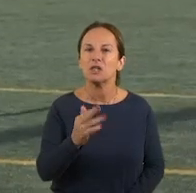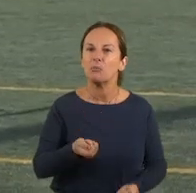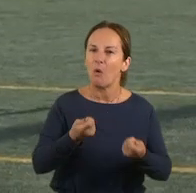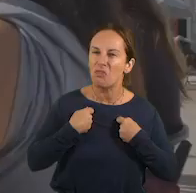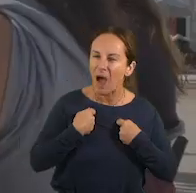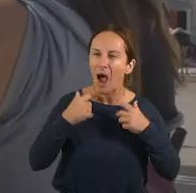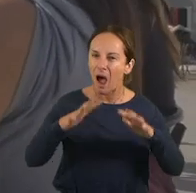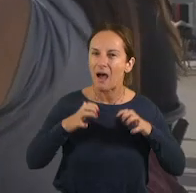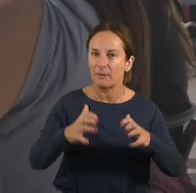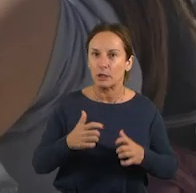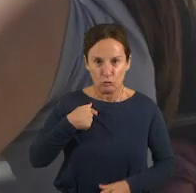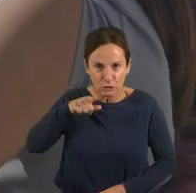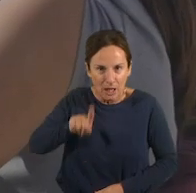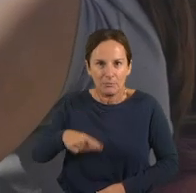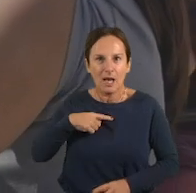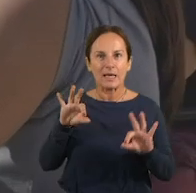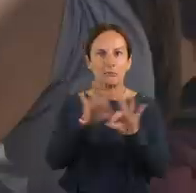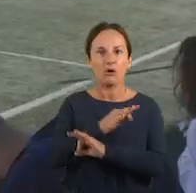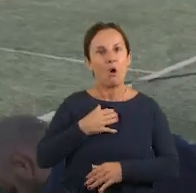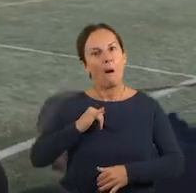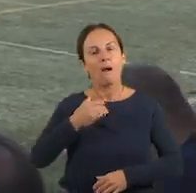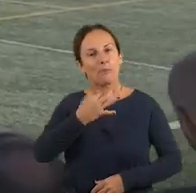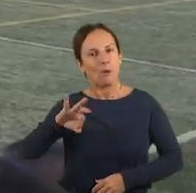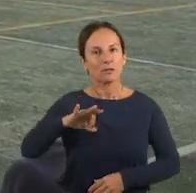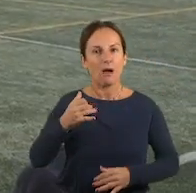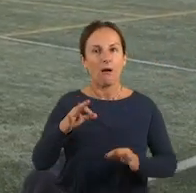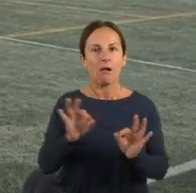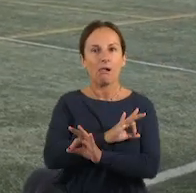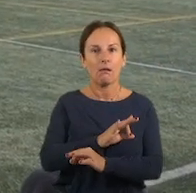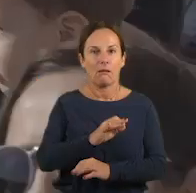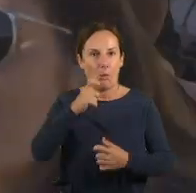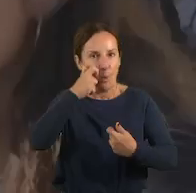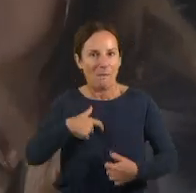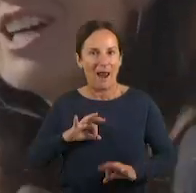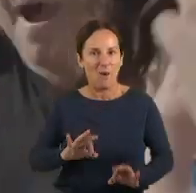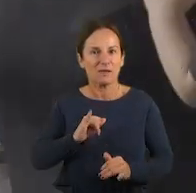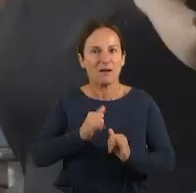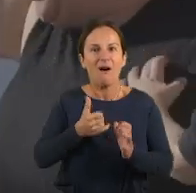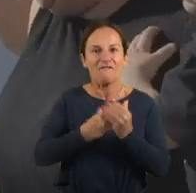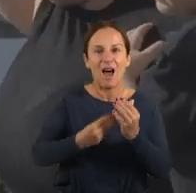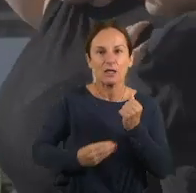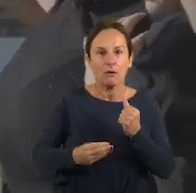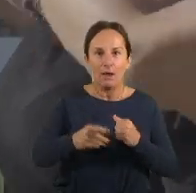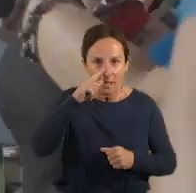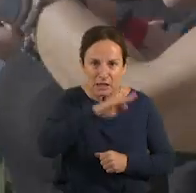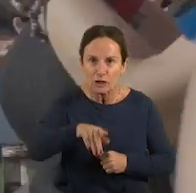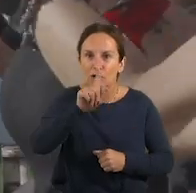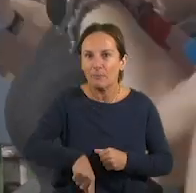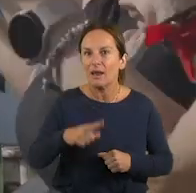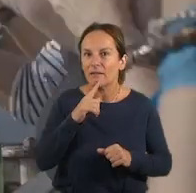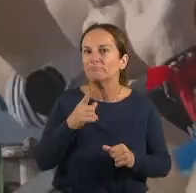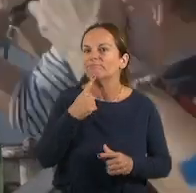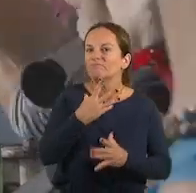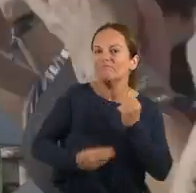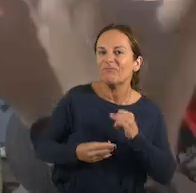positivo, como una herramienta de aprendizaje. Yo soy el primero que me equivoco, no me equivoco aposta, pero me equivoco porque soy humano. Ellos se equivocarán dando un